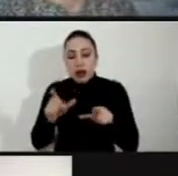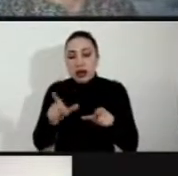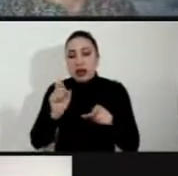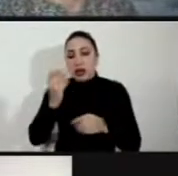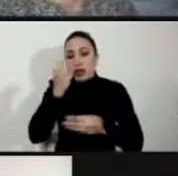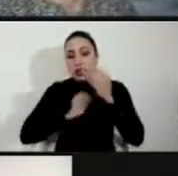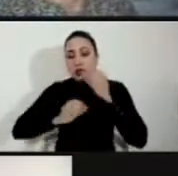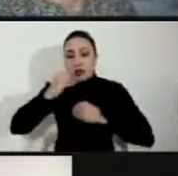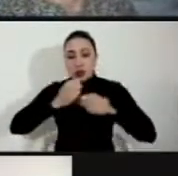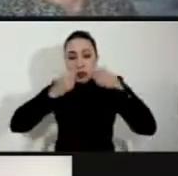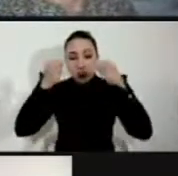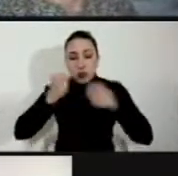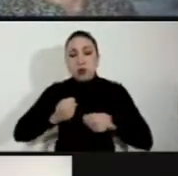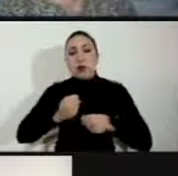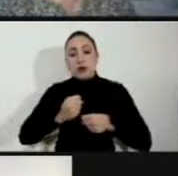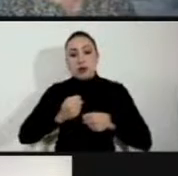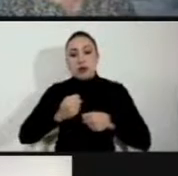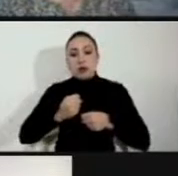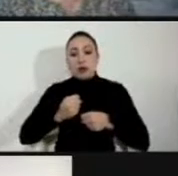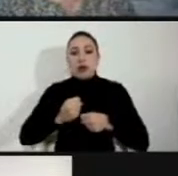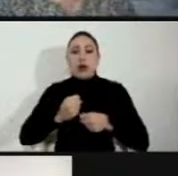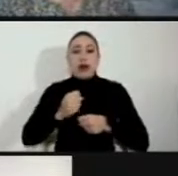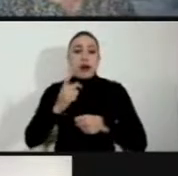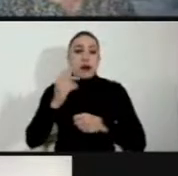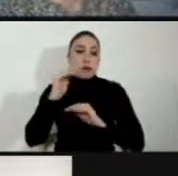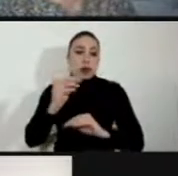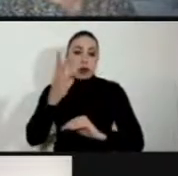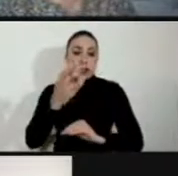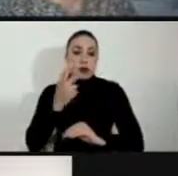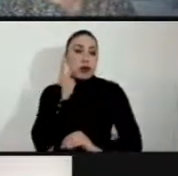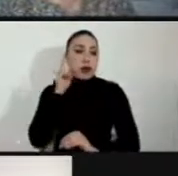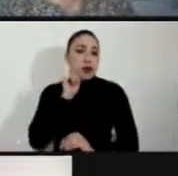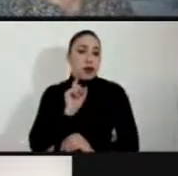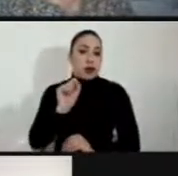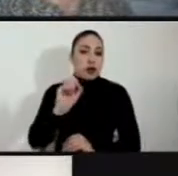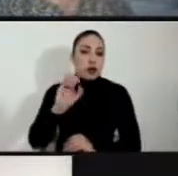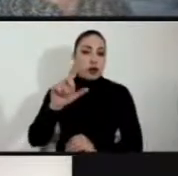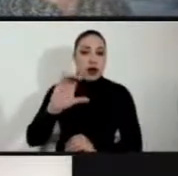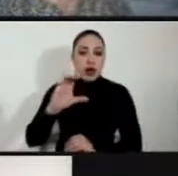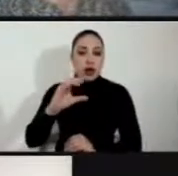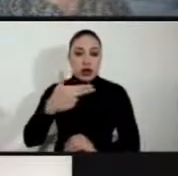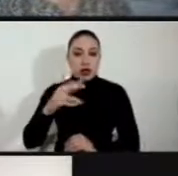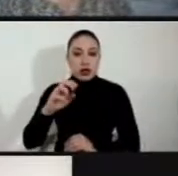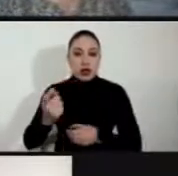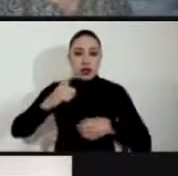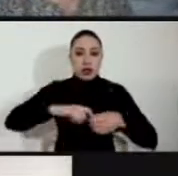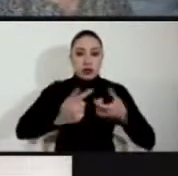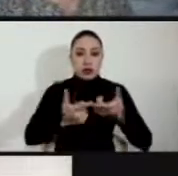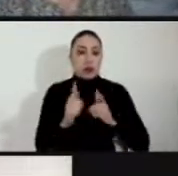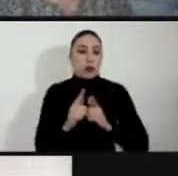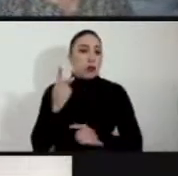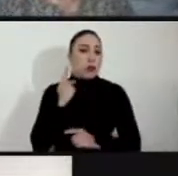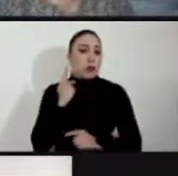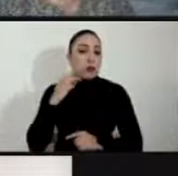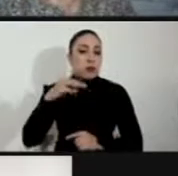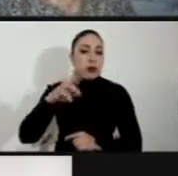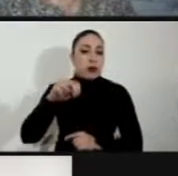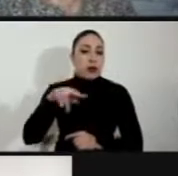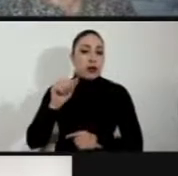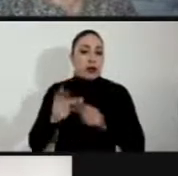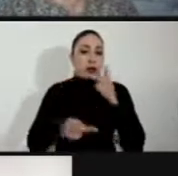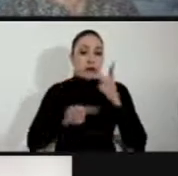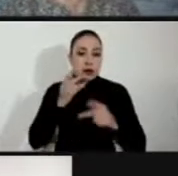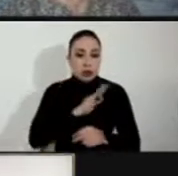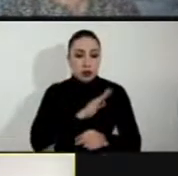se concede el uso de la palabra a la diputada Guadalupe Aguilar Solache, integrante del grupo parlamentario de Morena, hasta por 3 minutos. Adelante, diputada.